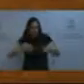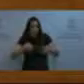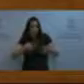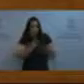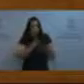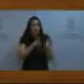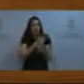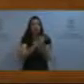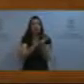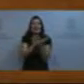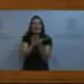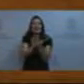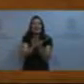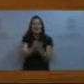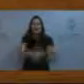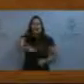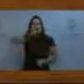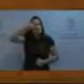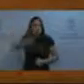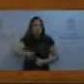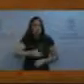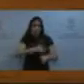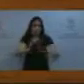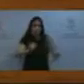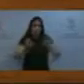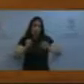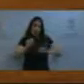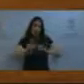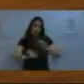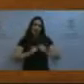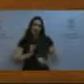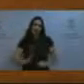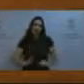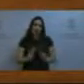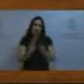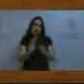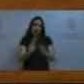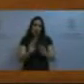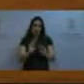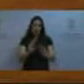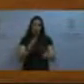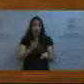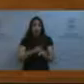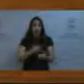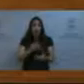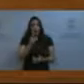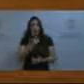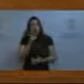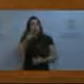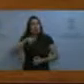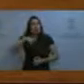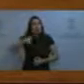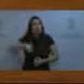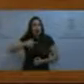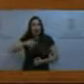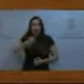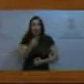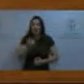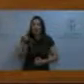servicio vital para nuestros mayores y sus familias. Una vez reconocido este firme compromiso, también hemos de decir que